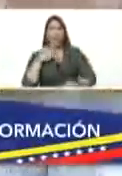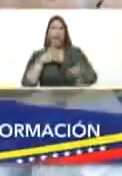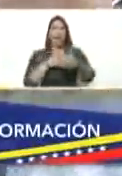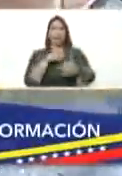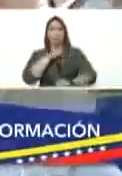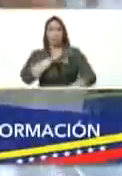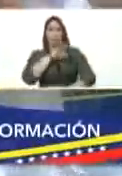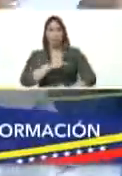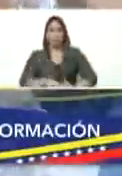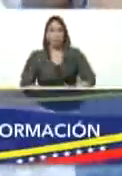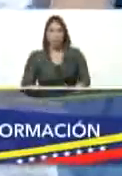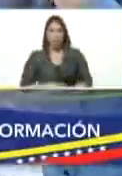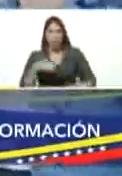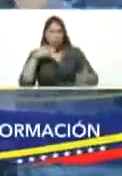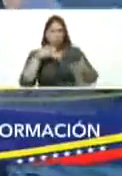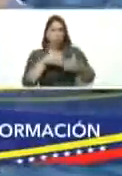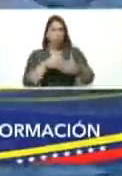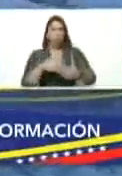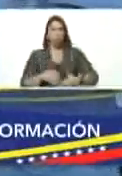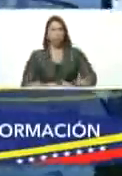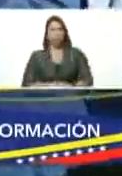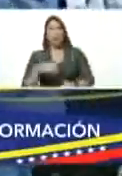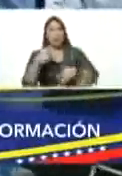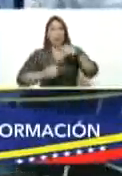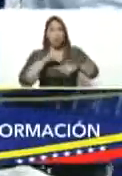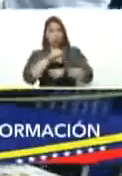antisocialista, contrarrevolucionaria.